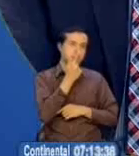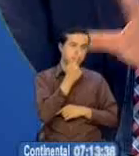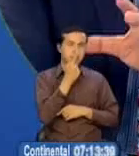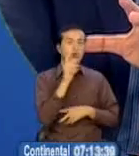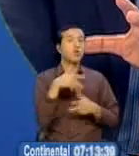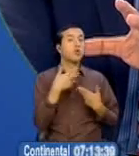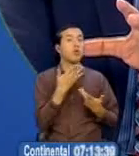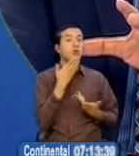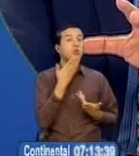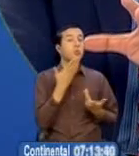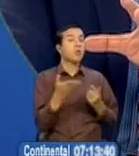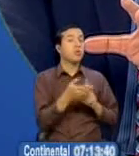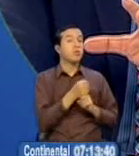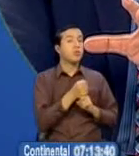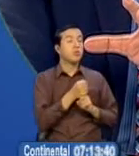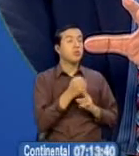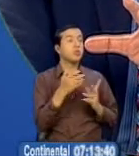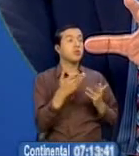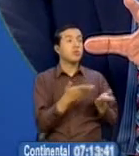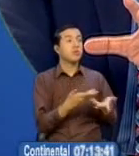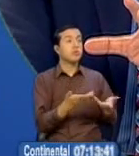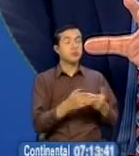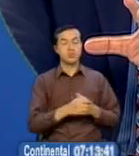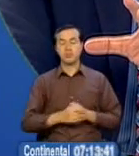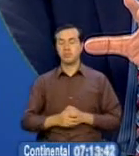tema es cómo lograrlo.